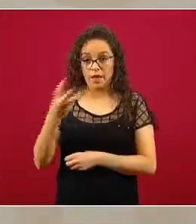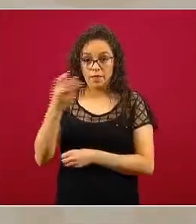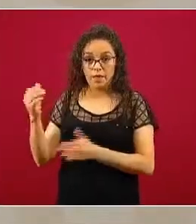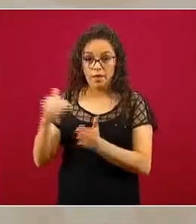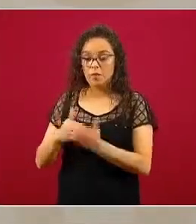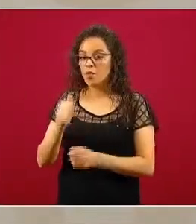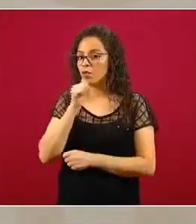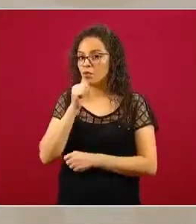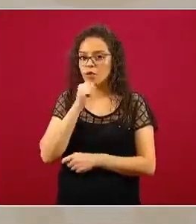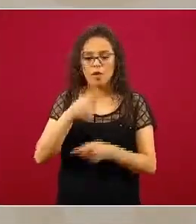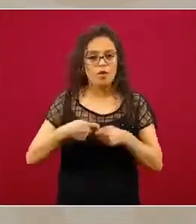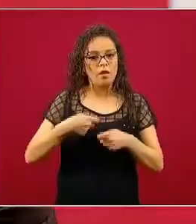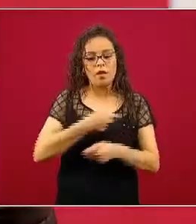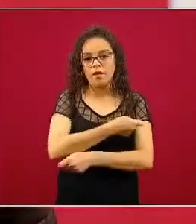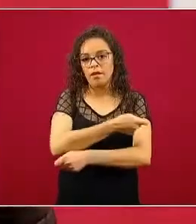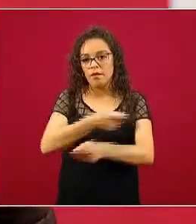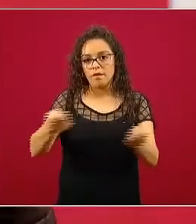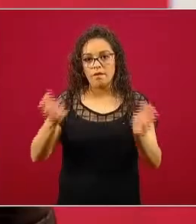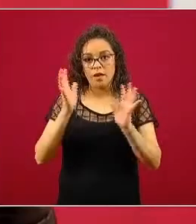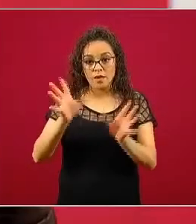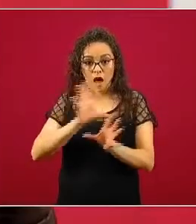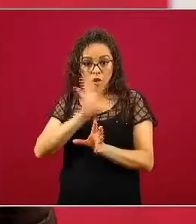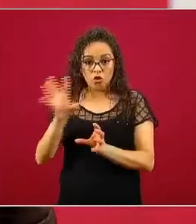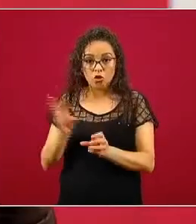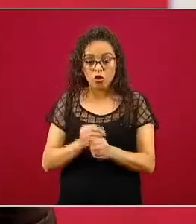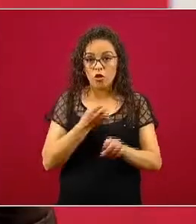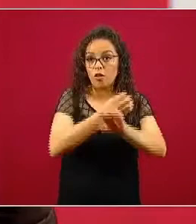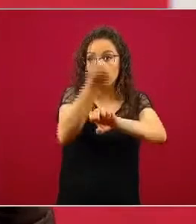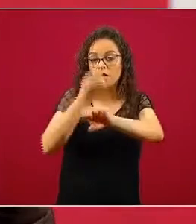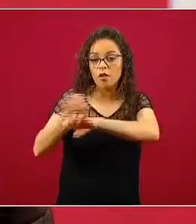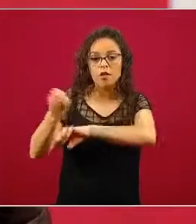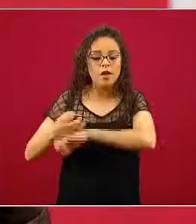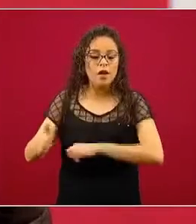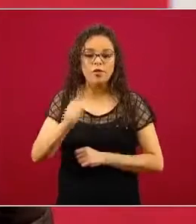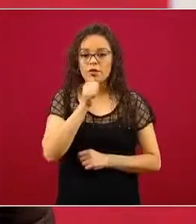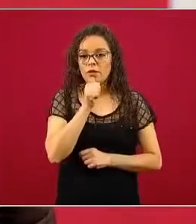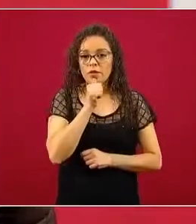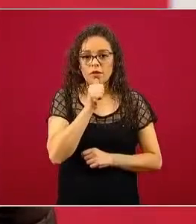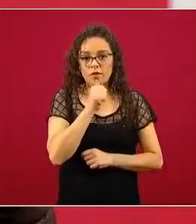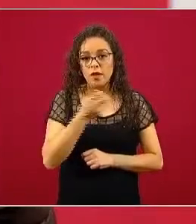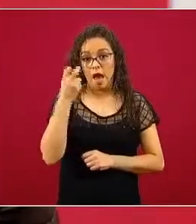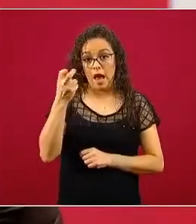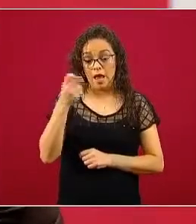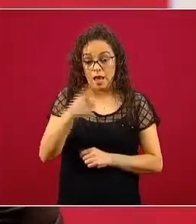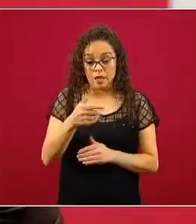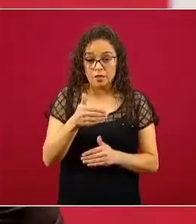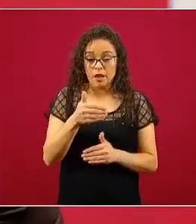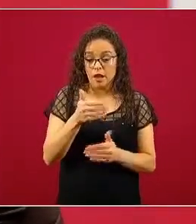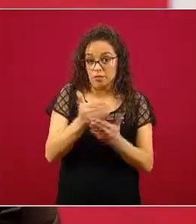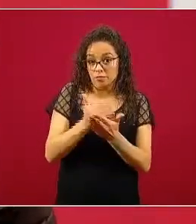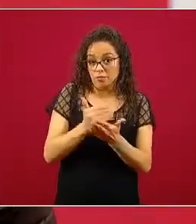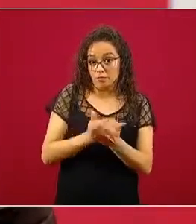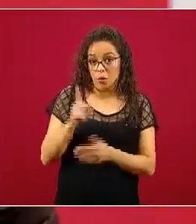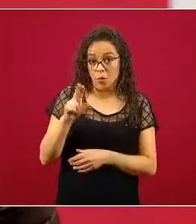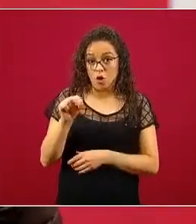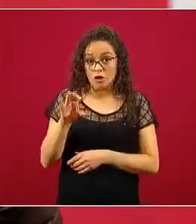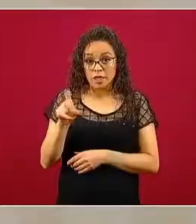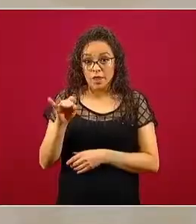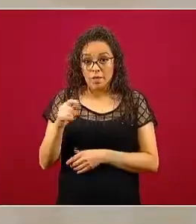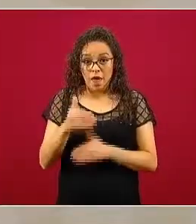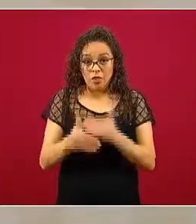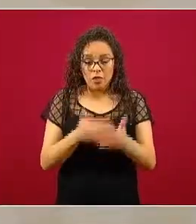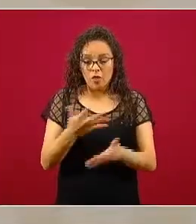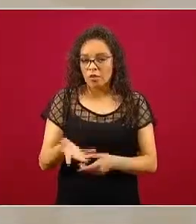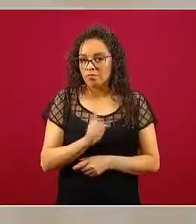sido repartidas en su totalidad a las entidades federativas. Tampoco es el procedimiento, no es que llegan las pruebas o que el total